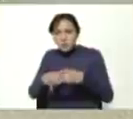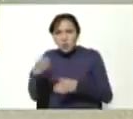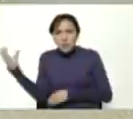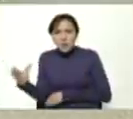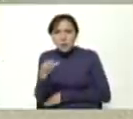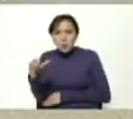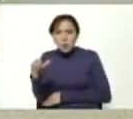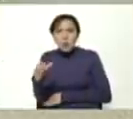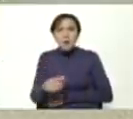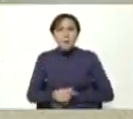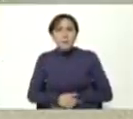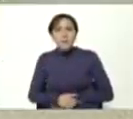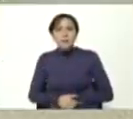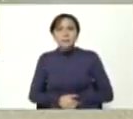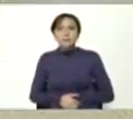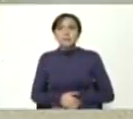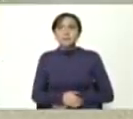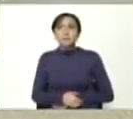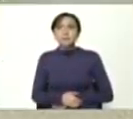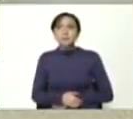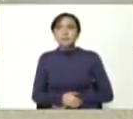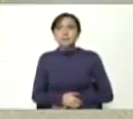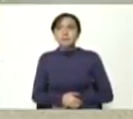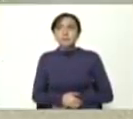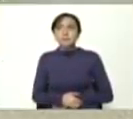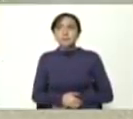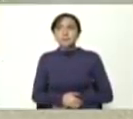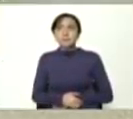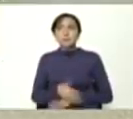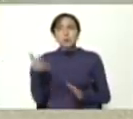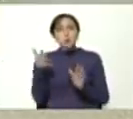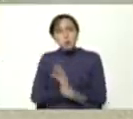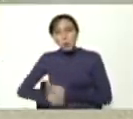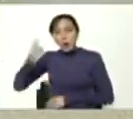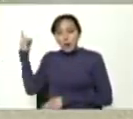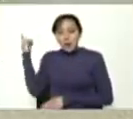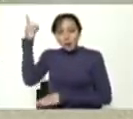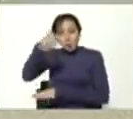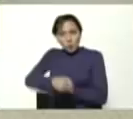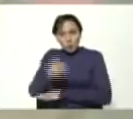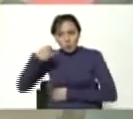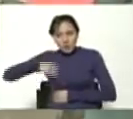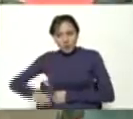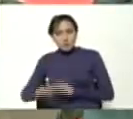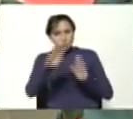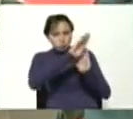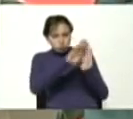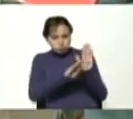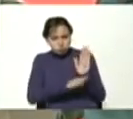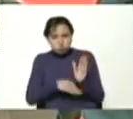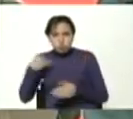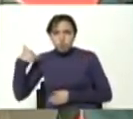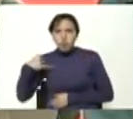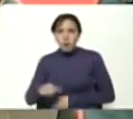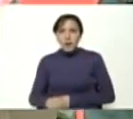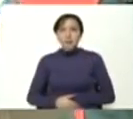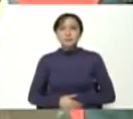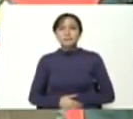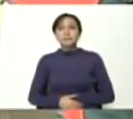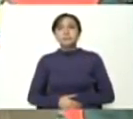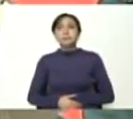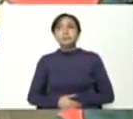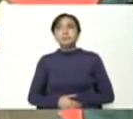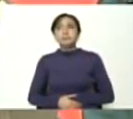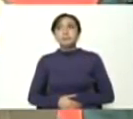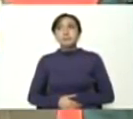frontera colombo-venezolana. En estricto cumplimiento de los lineamientos impartidos por